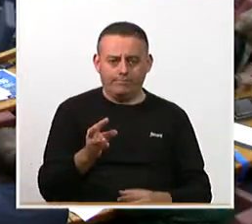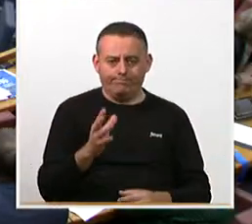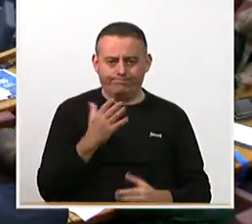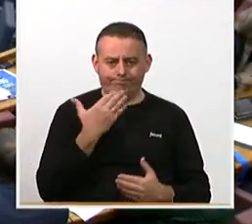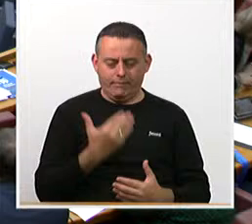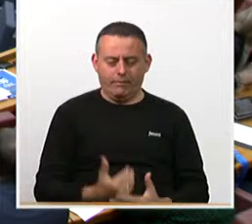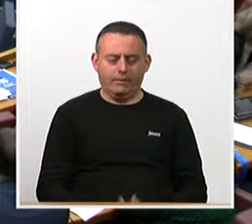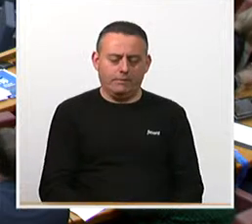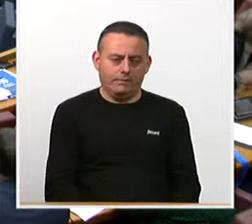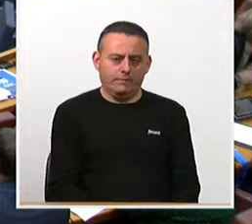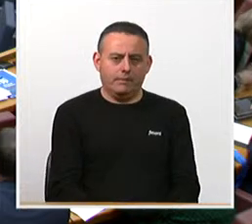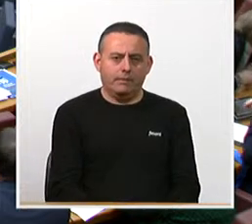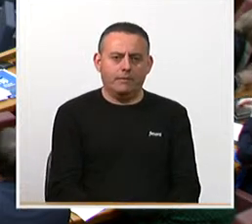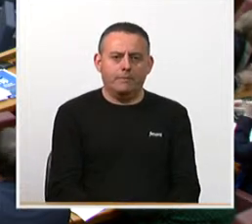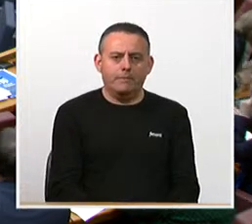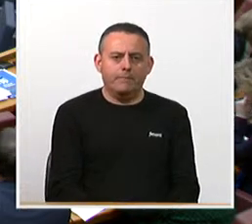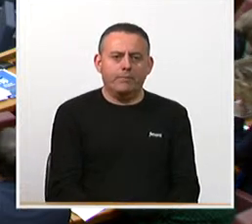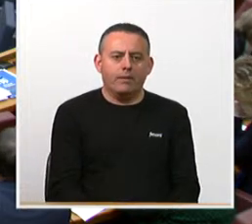20232